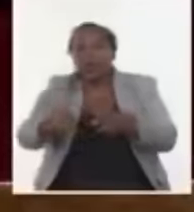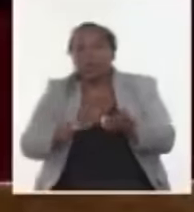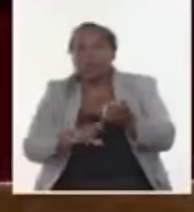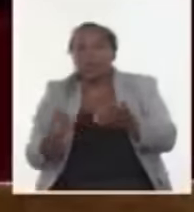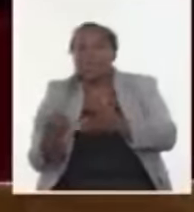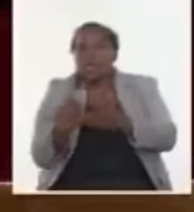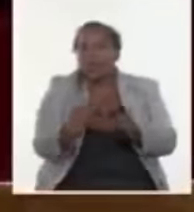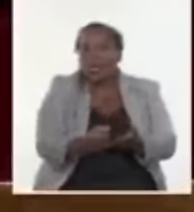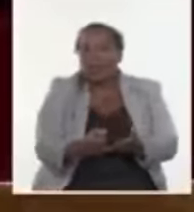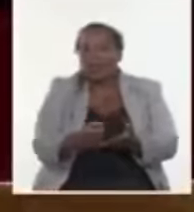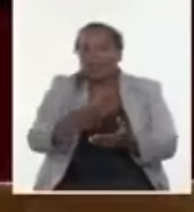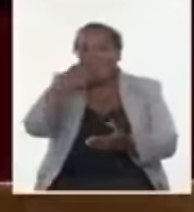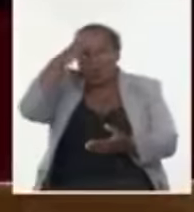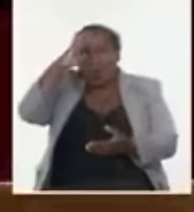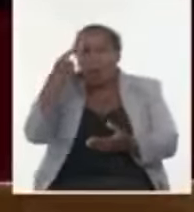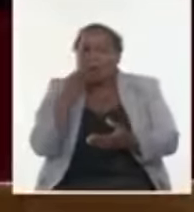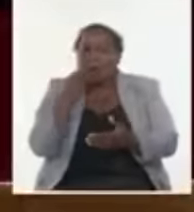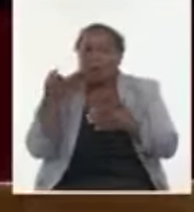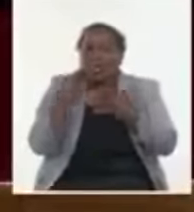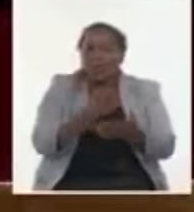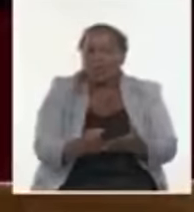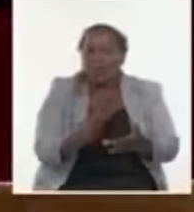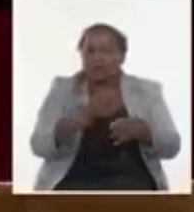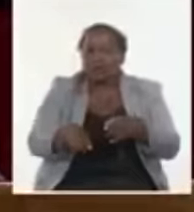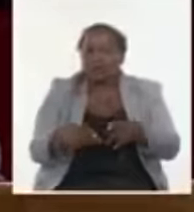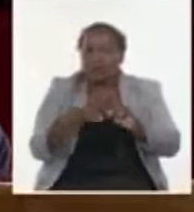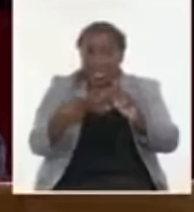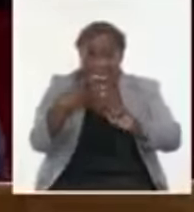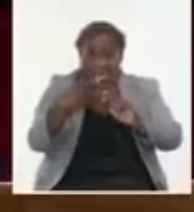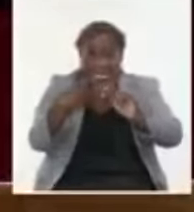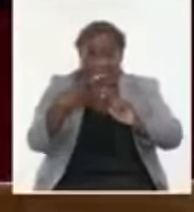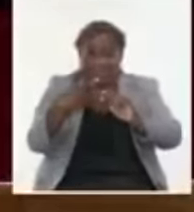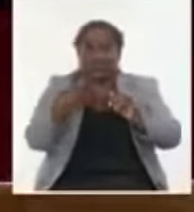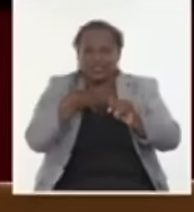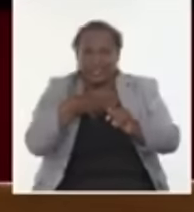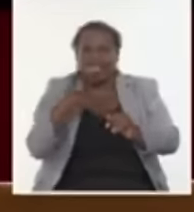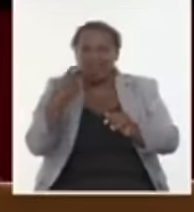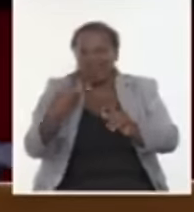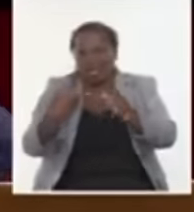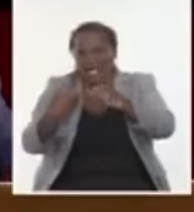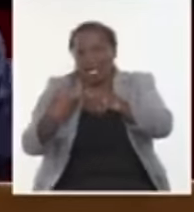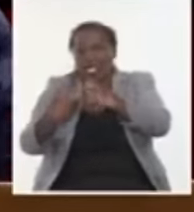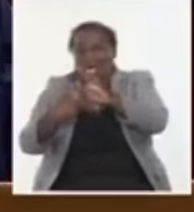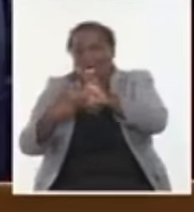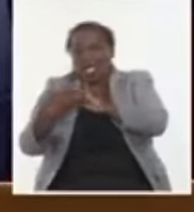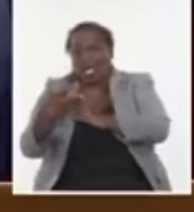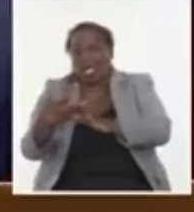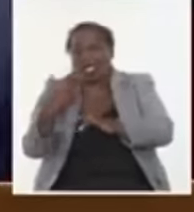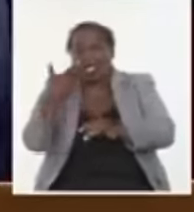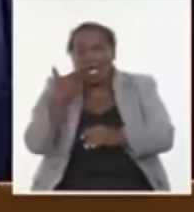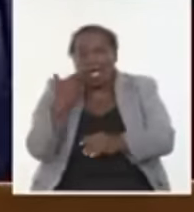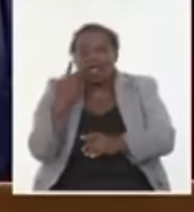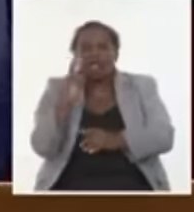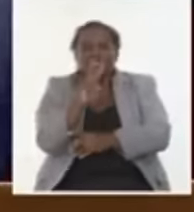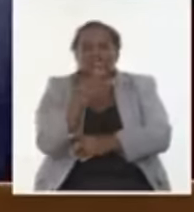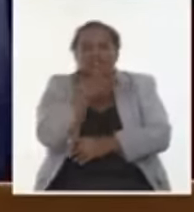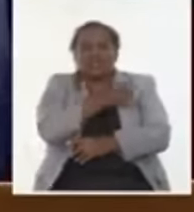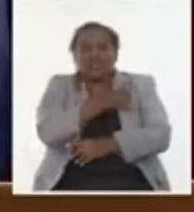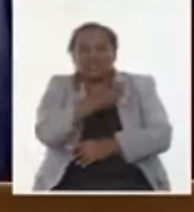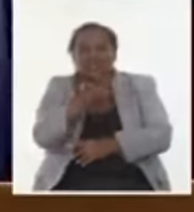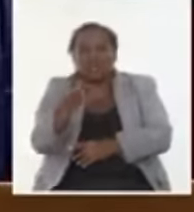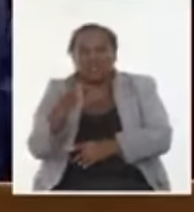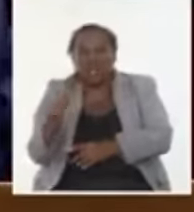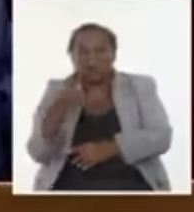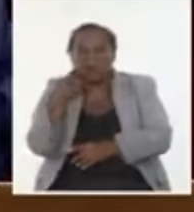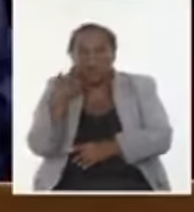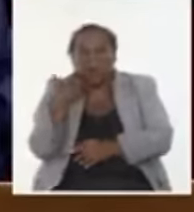país o de las importaciones. Y hemos estado visitando municipios, municipios, ver cómo logramos empezar un proceso ya